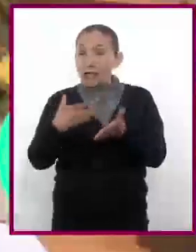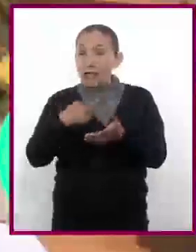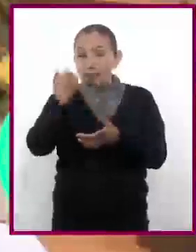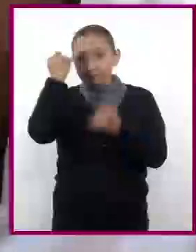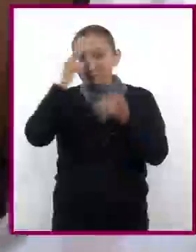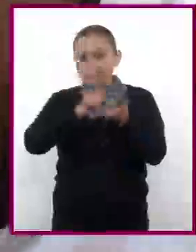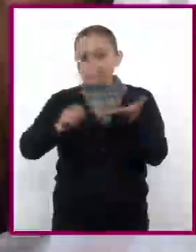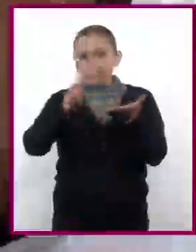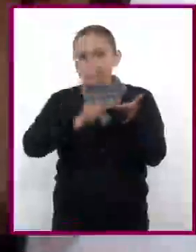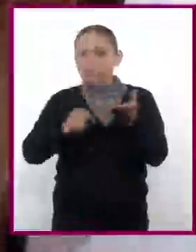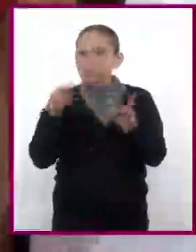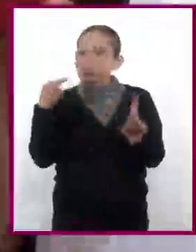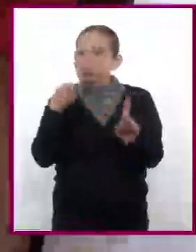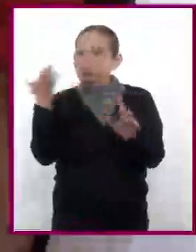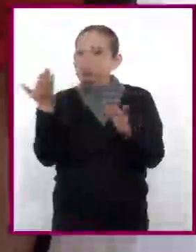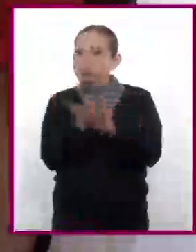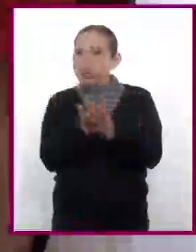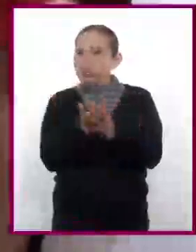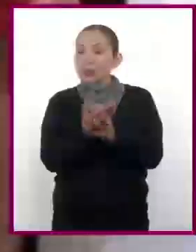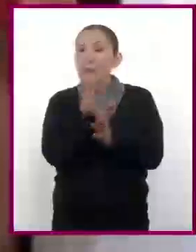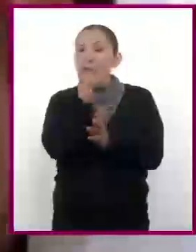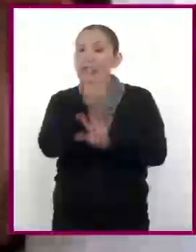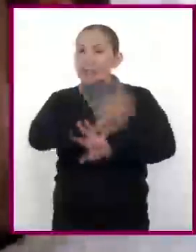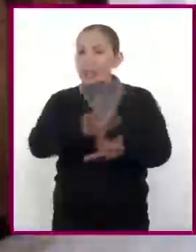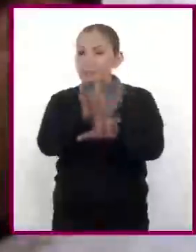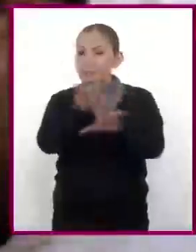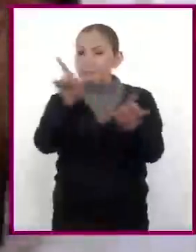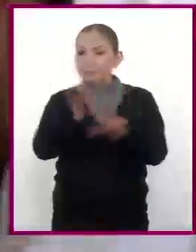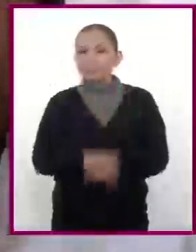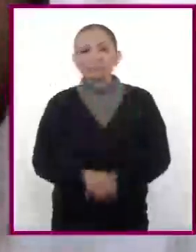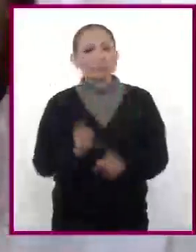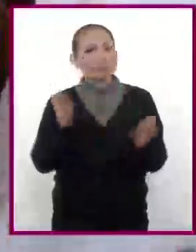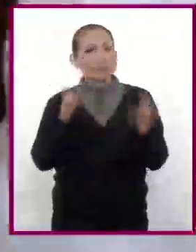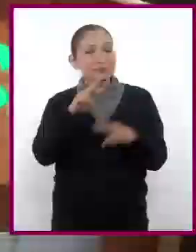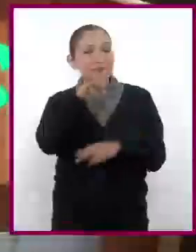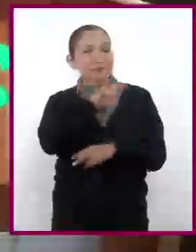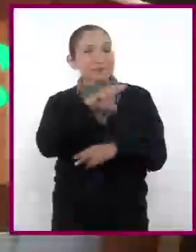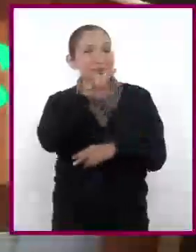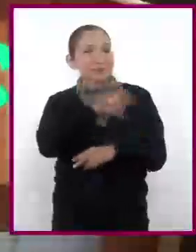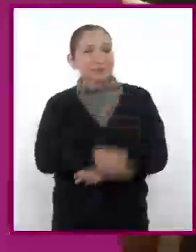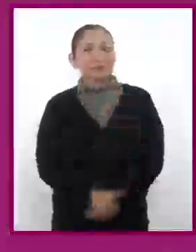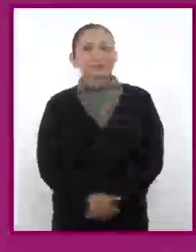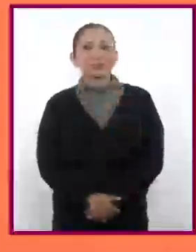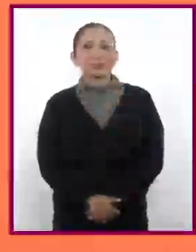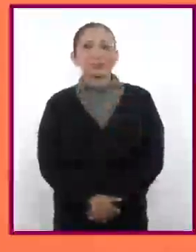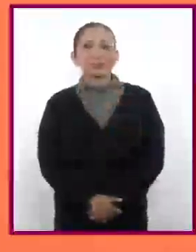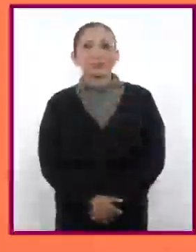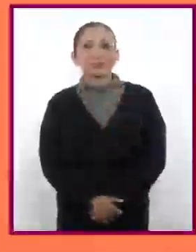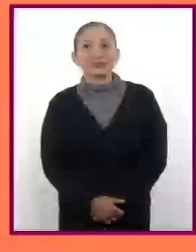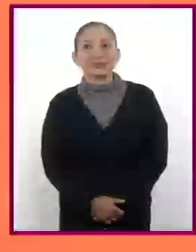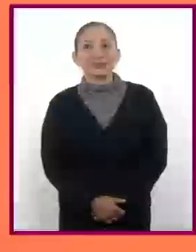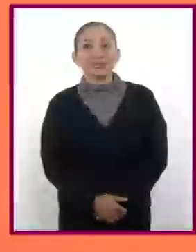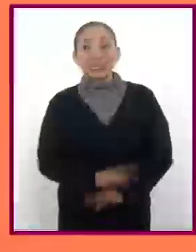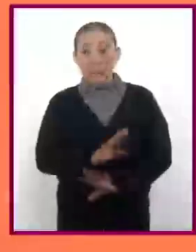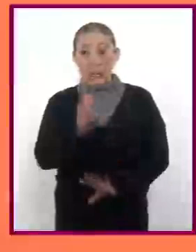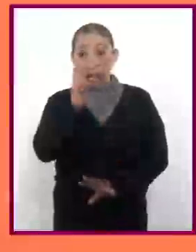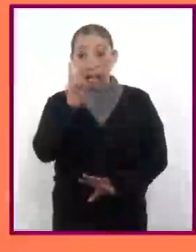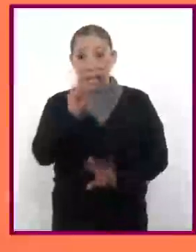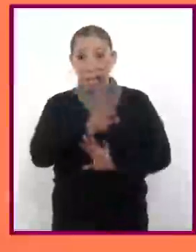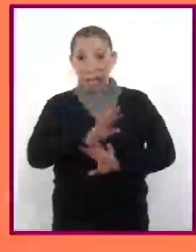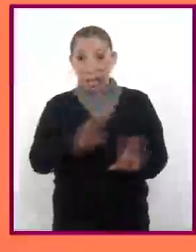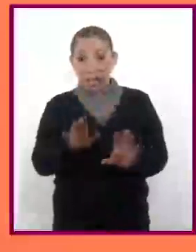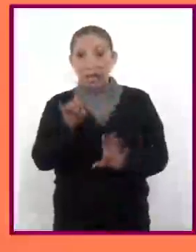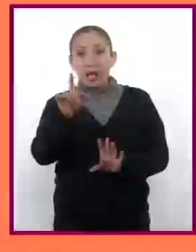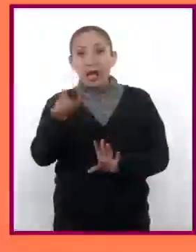Autor. En su segmento Esta Palabra Ya Se Coció. ¡Hasta la próxima! Como pudieron